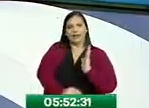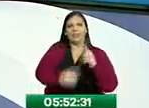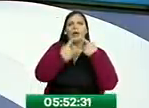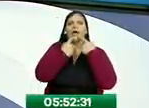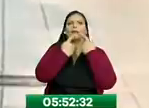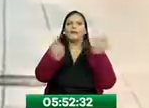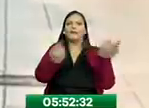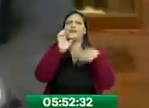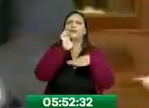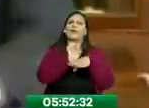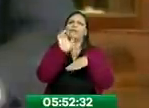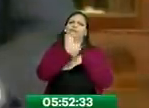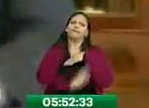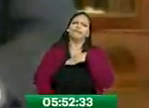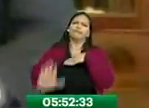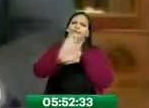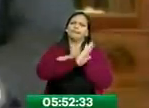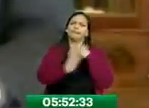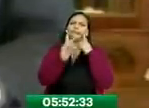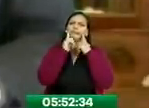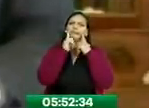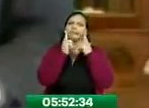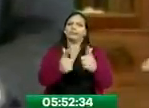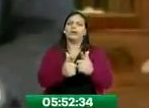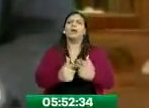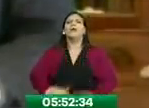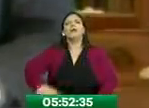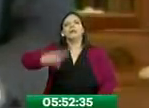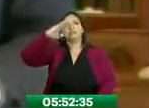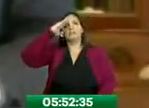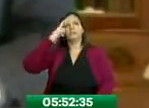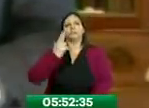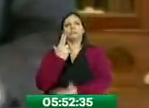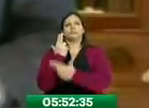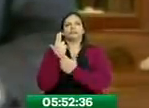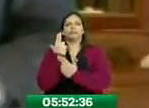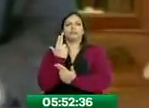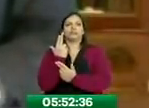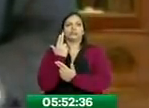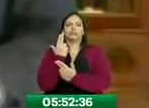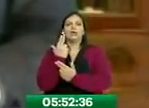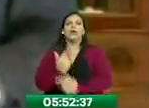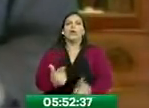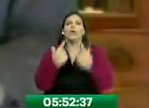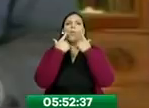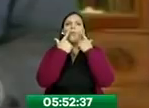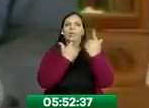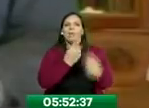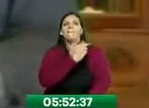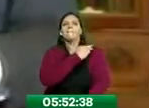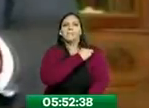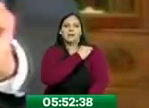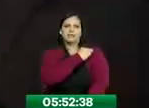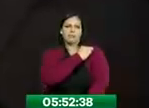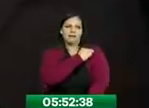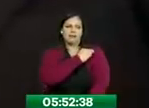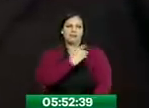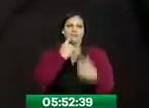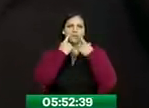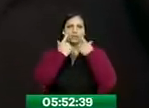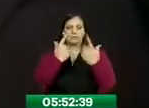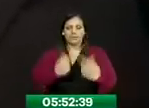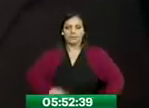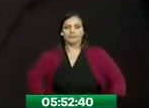de excepción, rige a partir de hoy, y el día miércoles habrá restricción vehicular. Hay mucha gente que estaba confundida en este tema. El